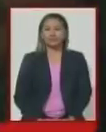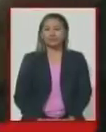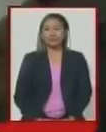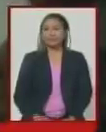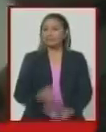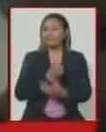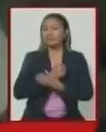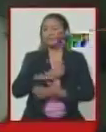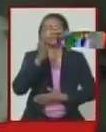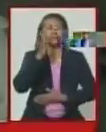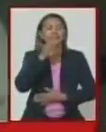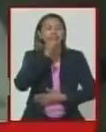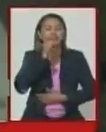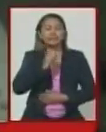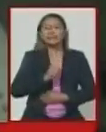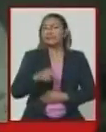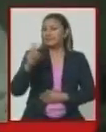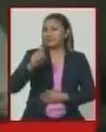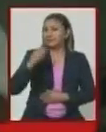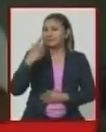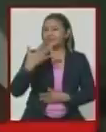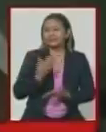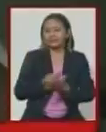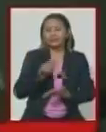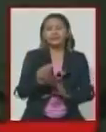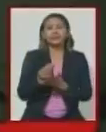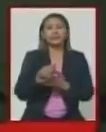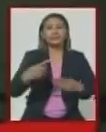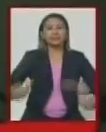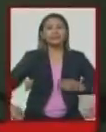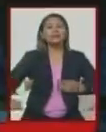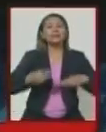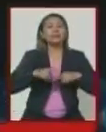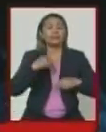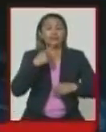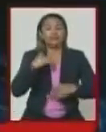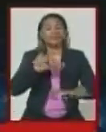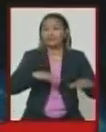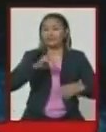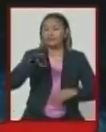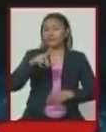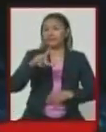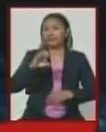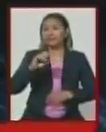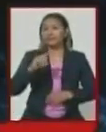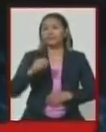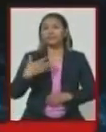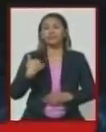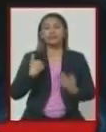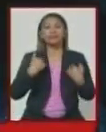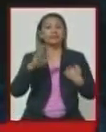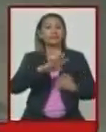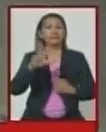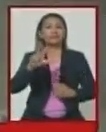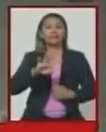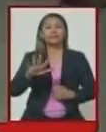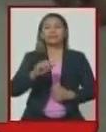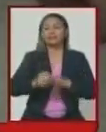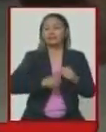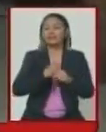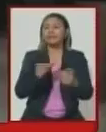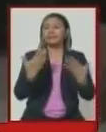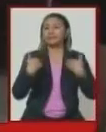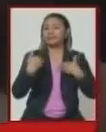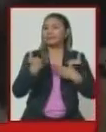El amor hacia su madre anciana y la necesidad de comprar una silla de ruedas hizo que Julia Fernández, de 56 años,